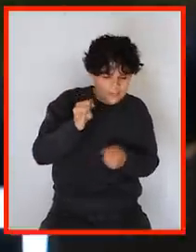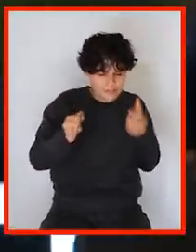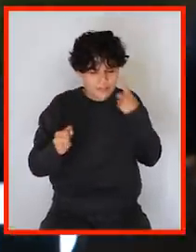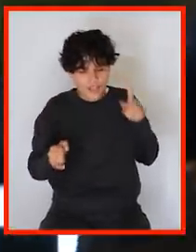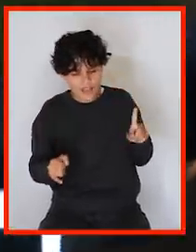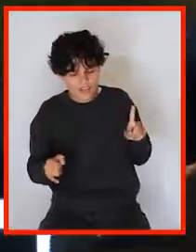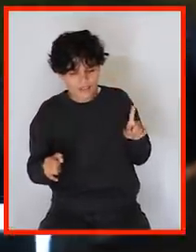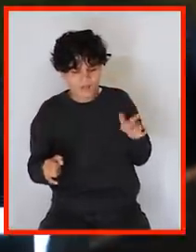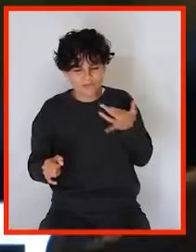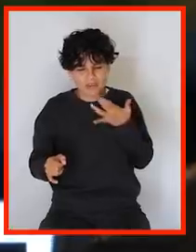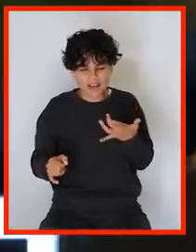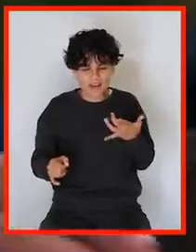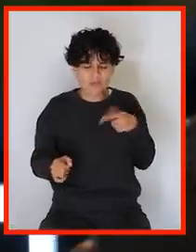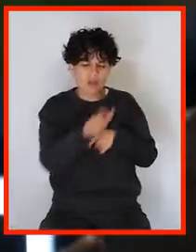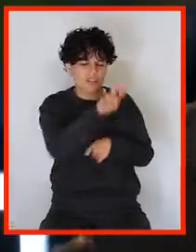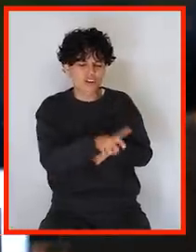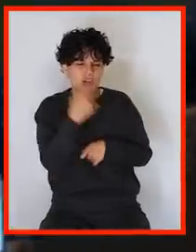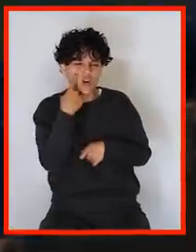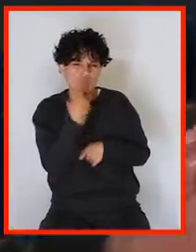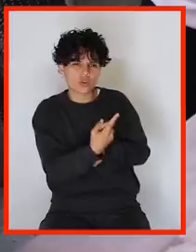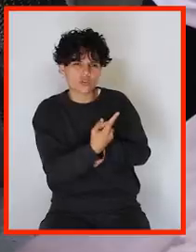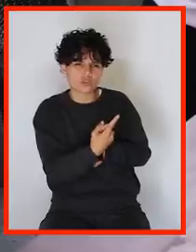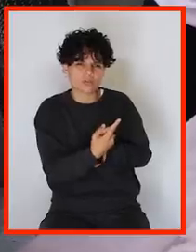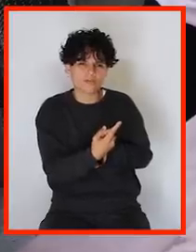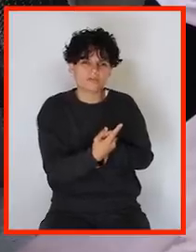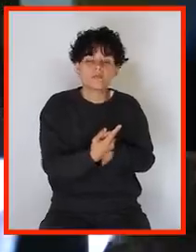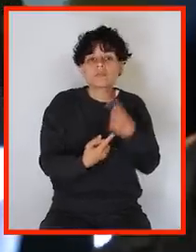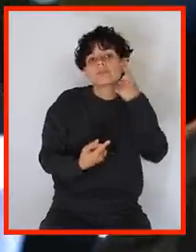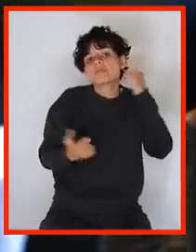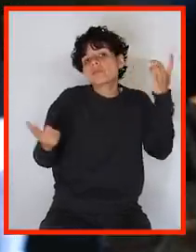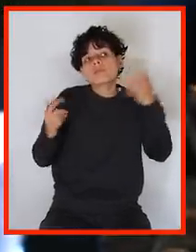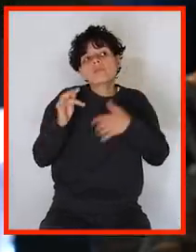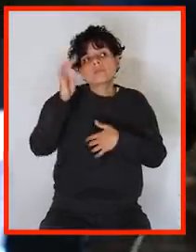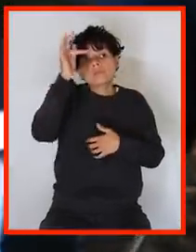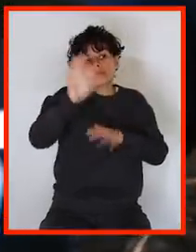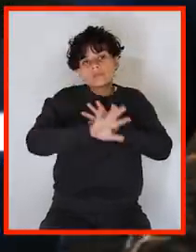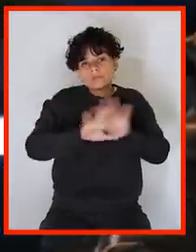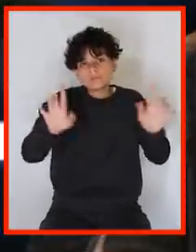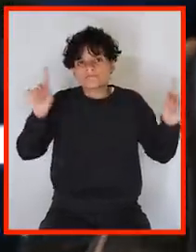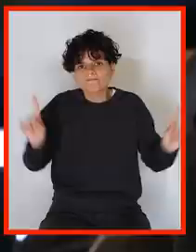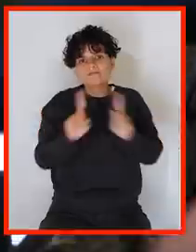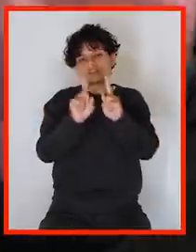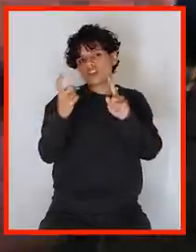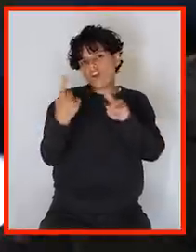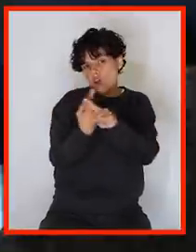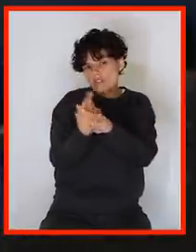pero era para como para un cercano igual mío. Pero yo creo que el día que lleguemos a conversar como en persona se va a aclarar todo